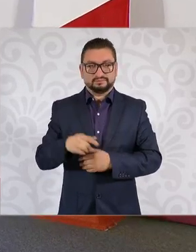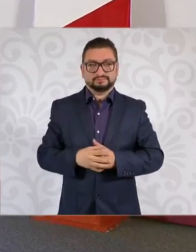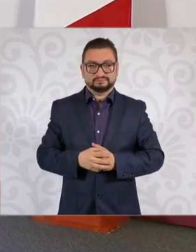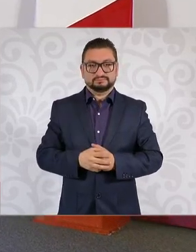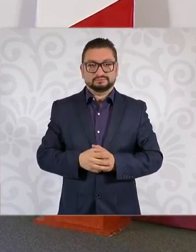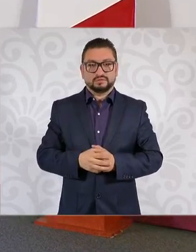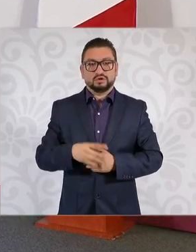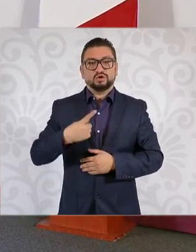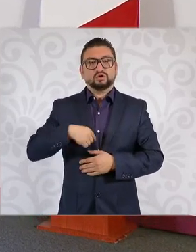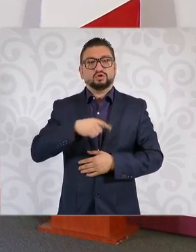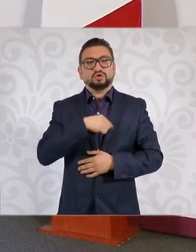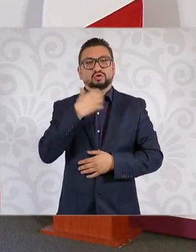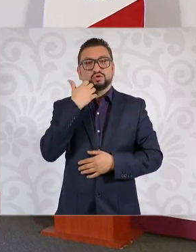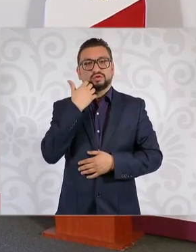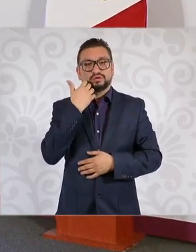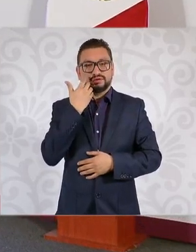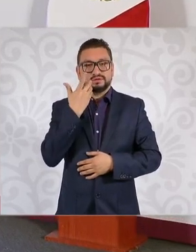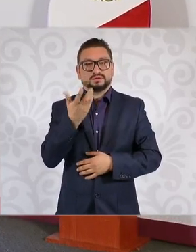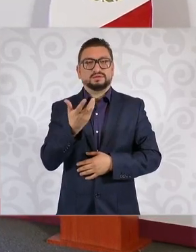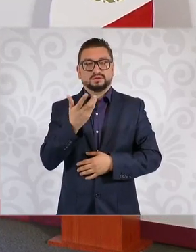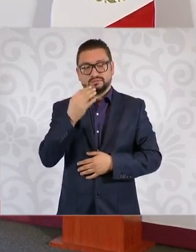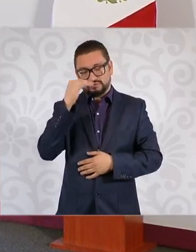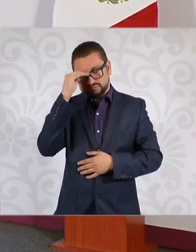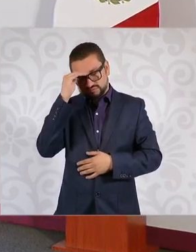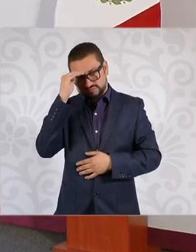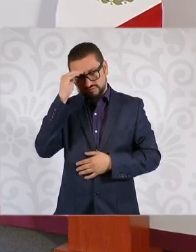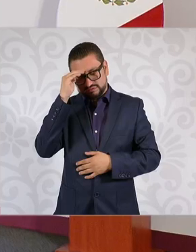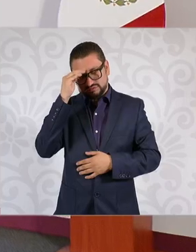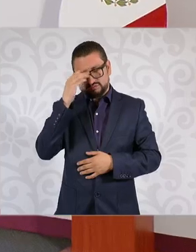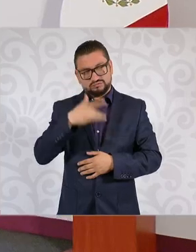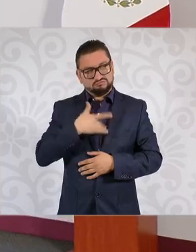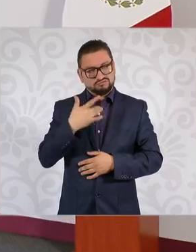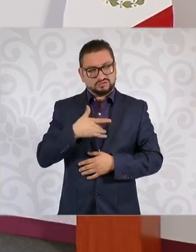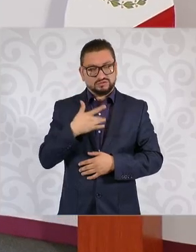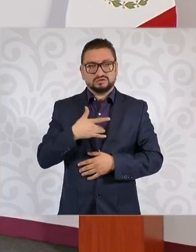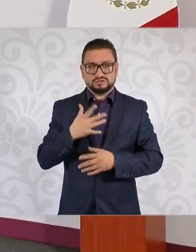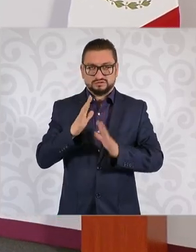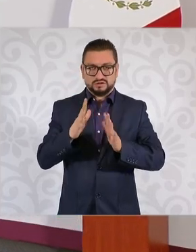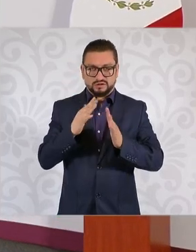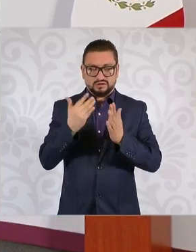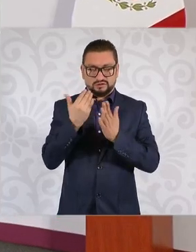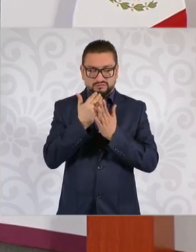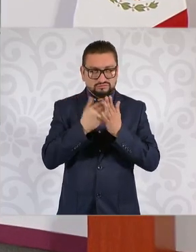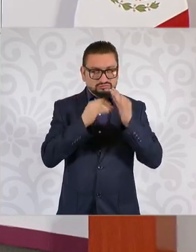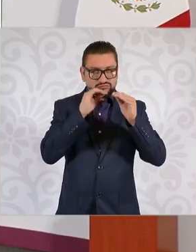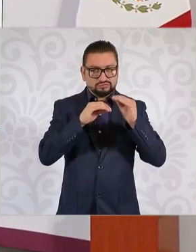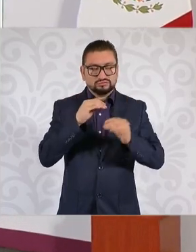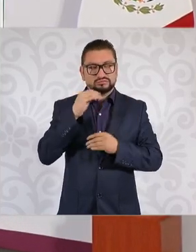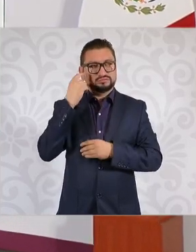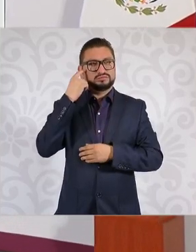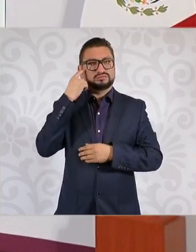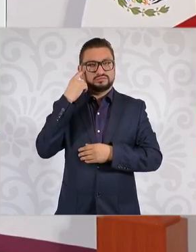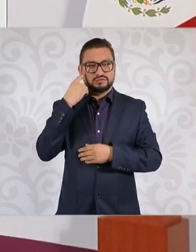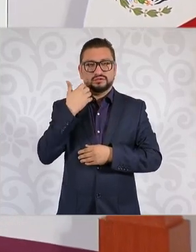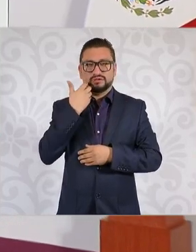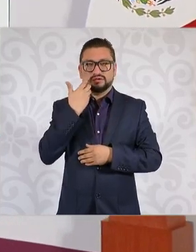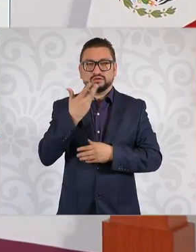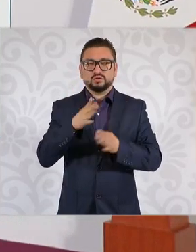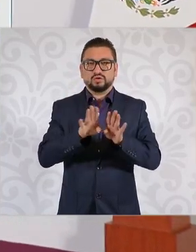Y queremos hacer una, o estamos planeando, ya está, una pequeña